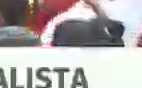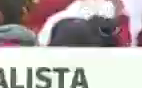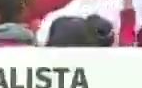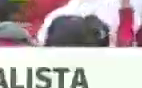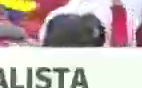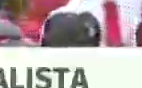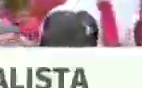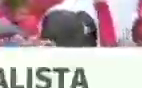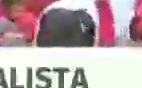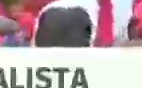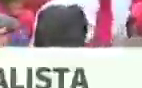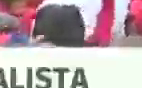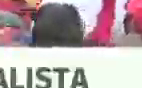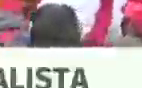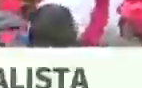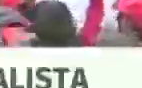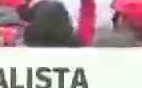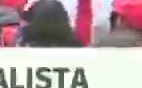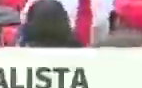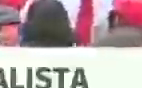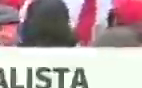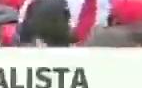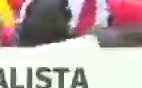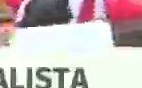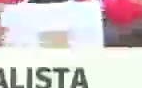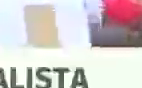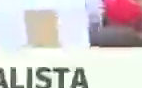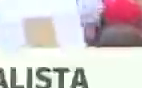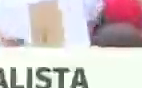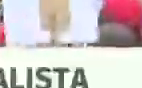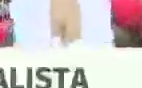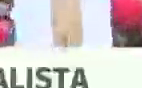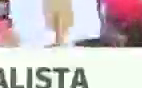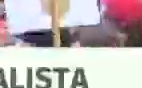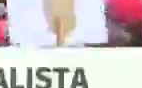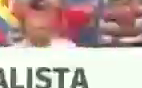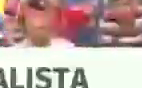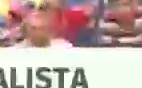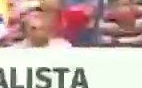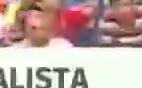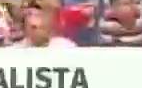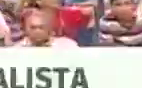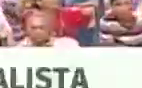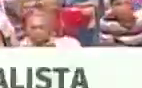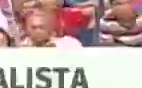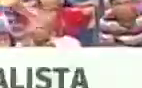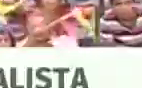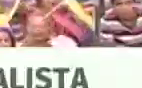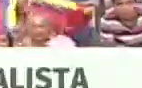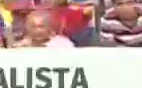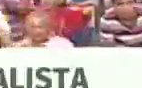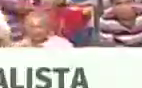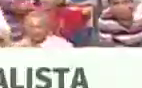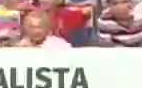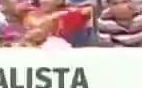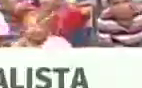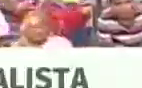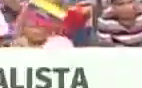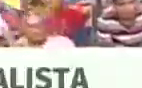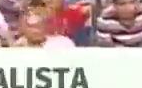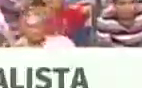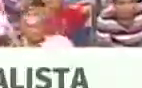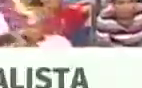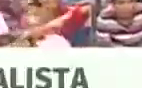Cuando levanto al trabajo, al estudio, a la jornada. Mi bandera es amor, arepita